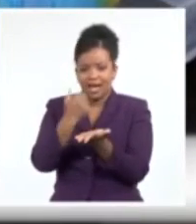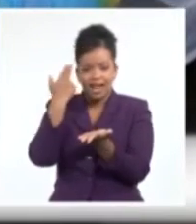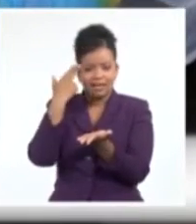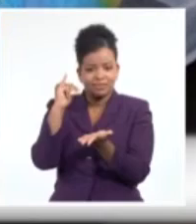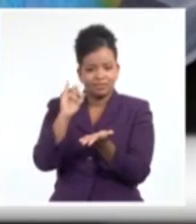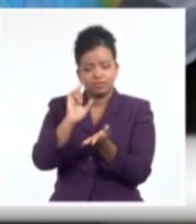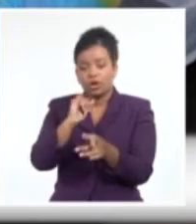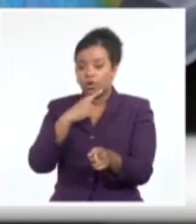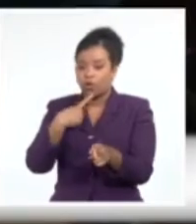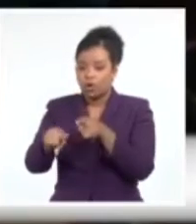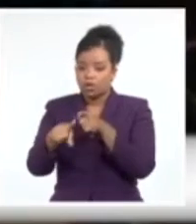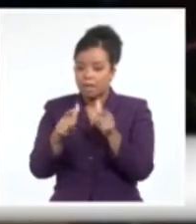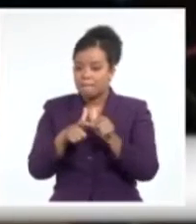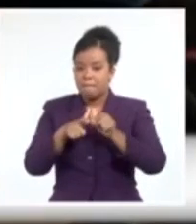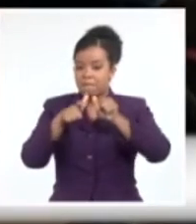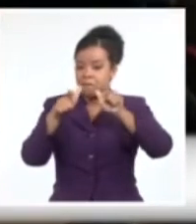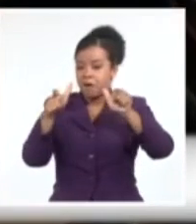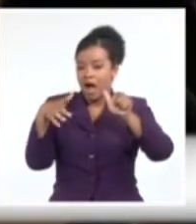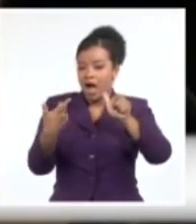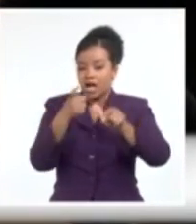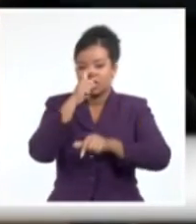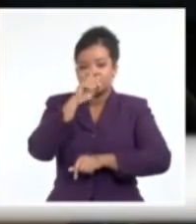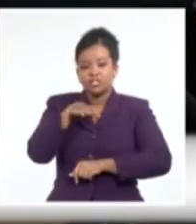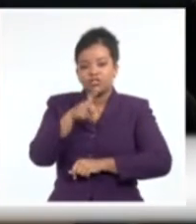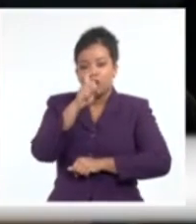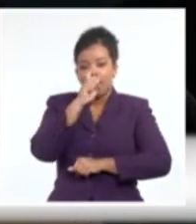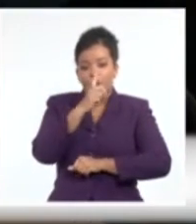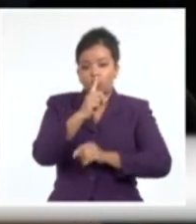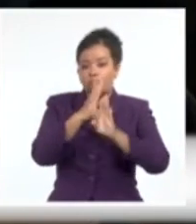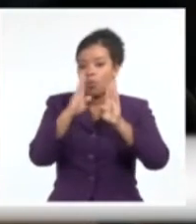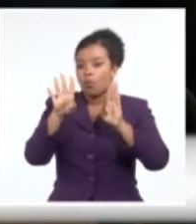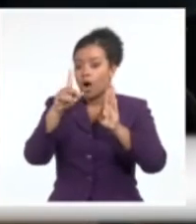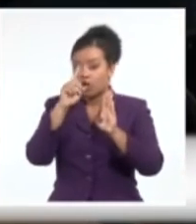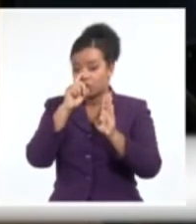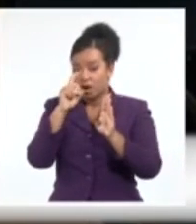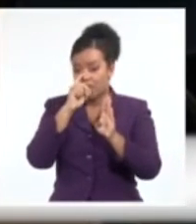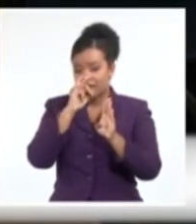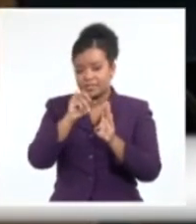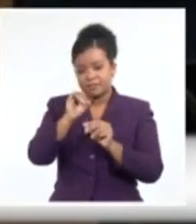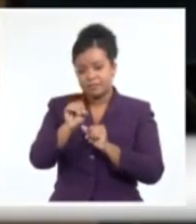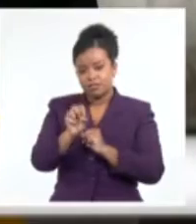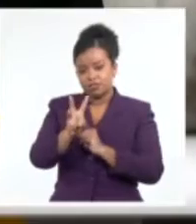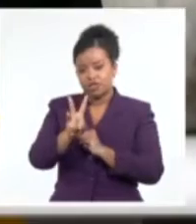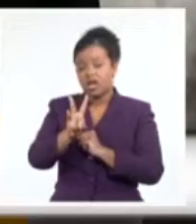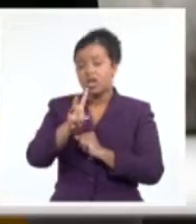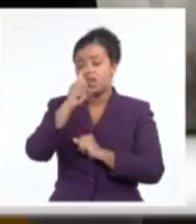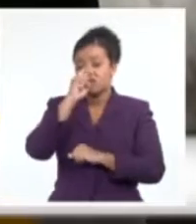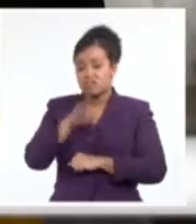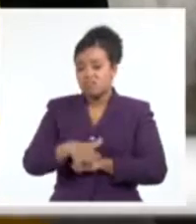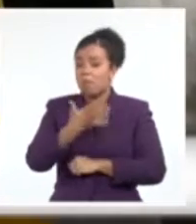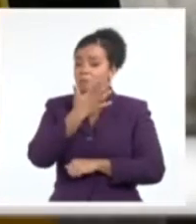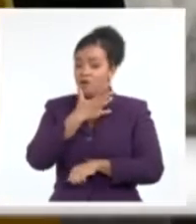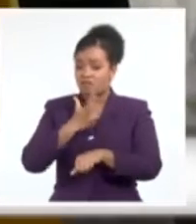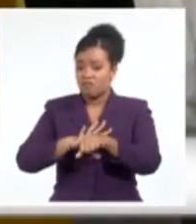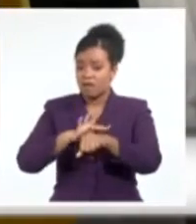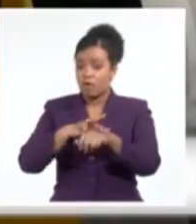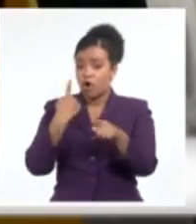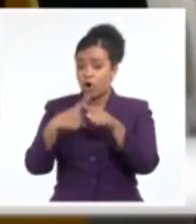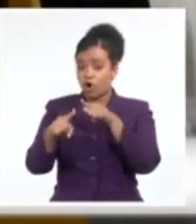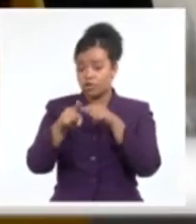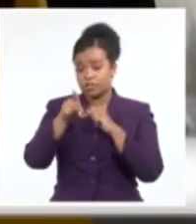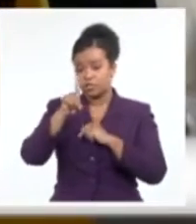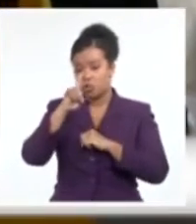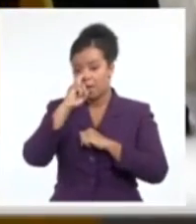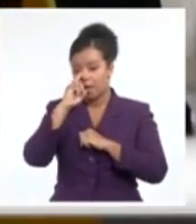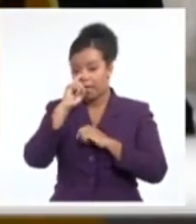mayor prevalencia se observa en niños de 1 a 4 años, con 603 casos sospechosos, mientras que los menores de 19